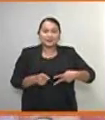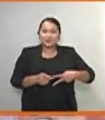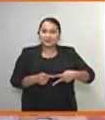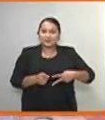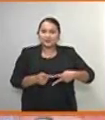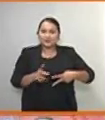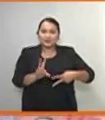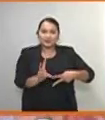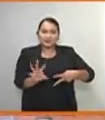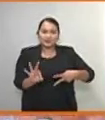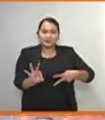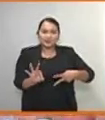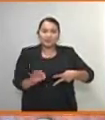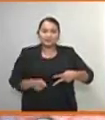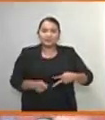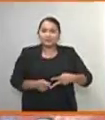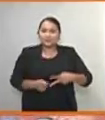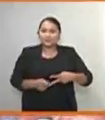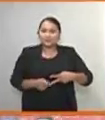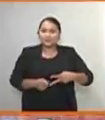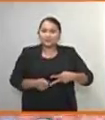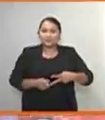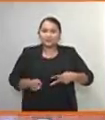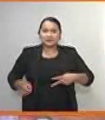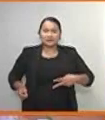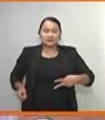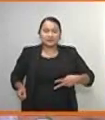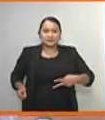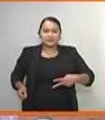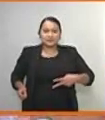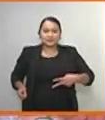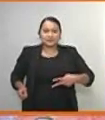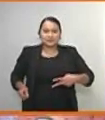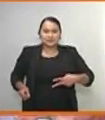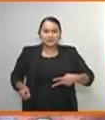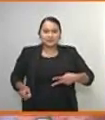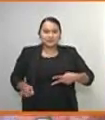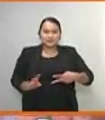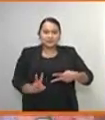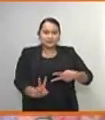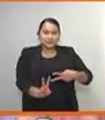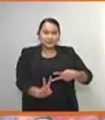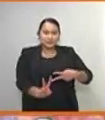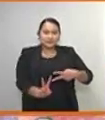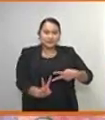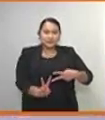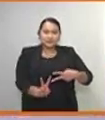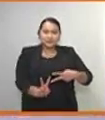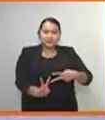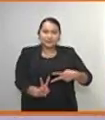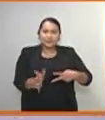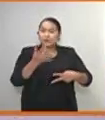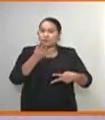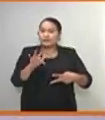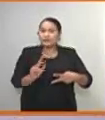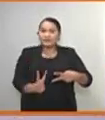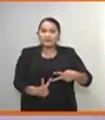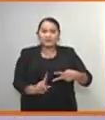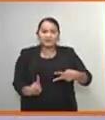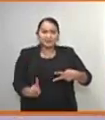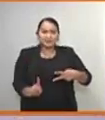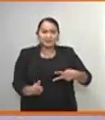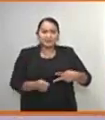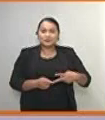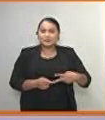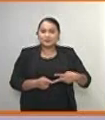es el 79. Ahora conoceremos el segundo número ganador con su primer dígito. Este es el 2. Segundo dígito, suerte, porque es el 1.